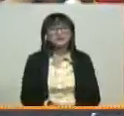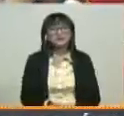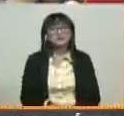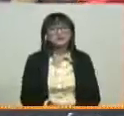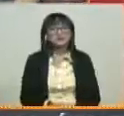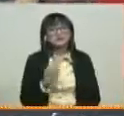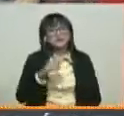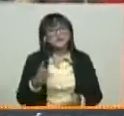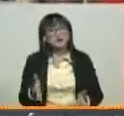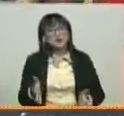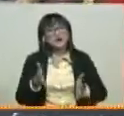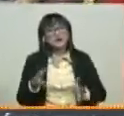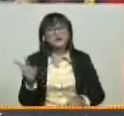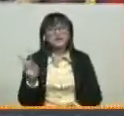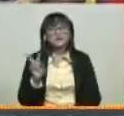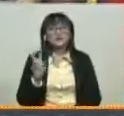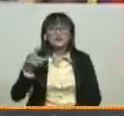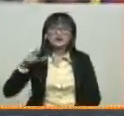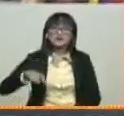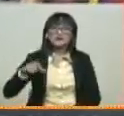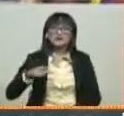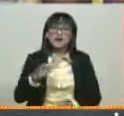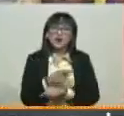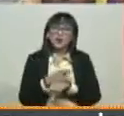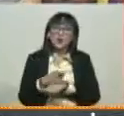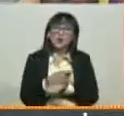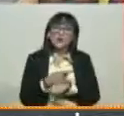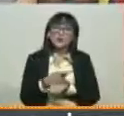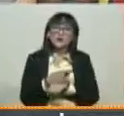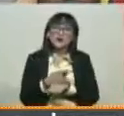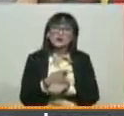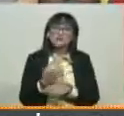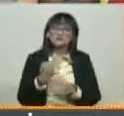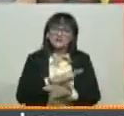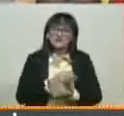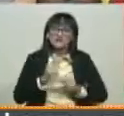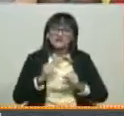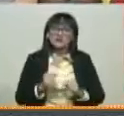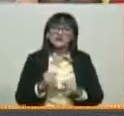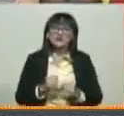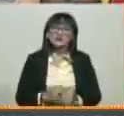Vamos a ganar porque Venezuela necesita un gobierno valiente,